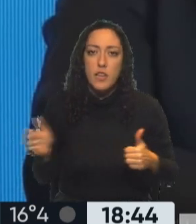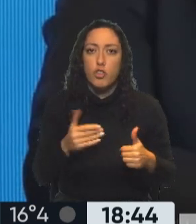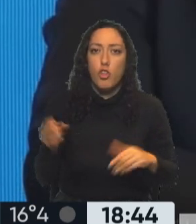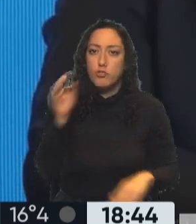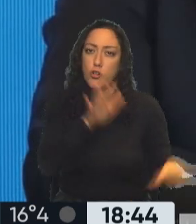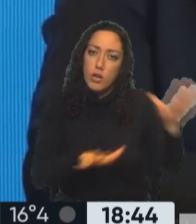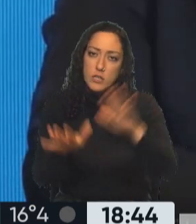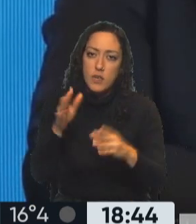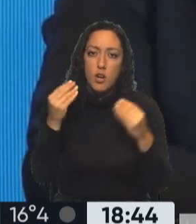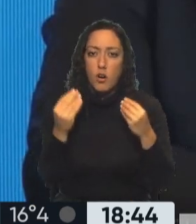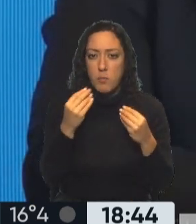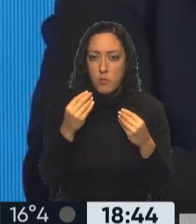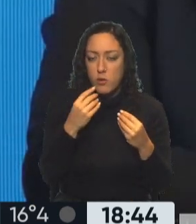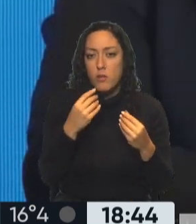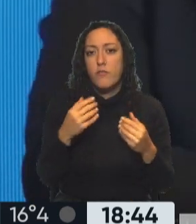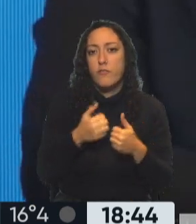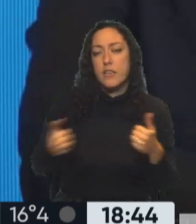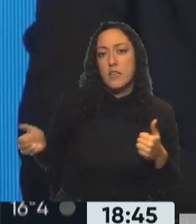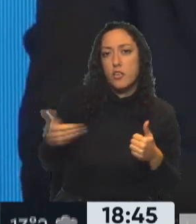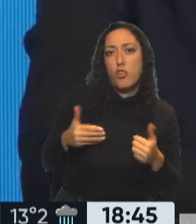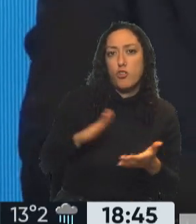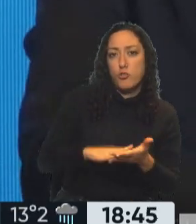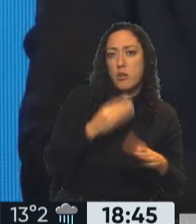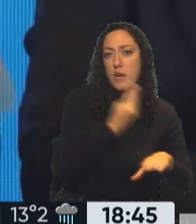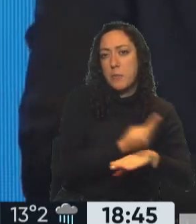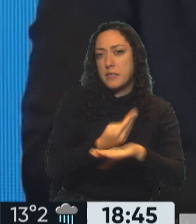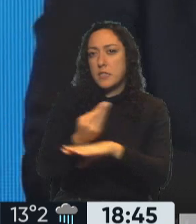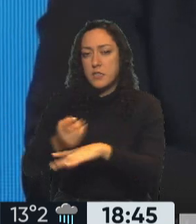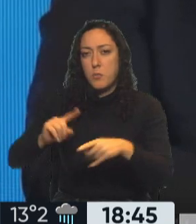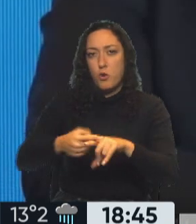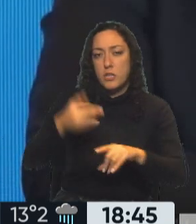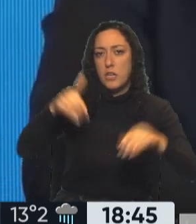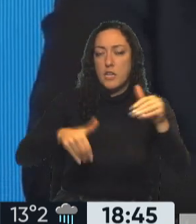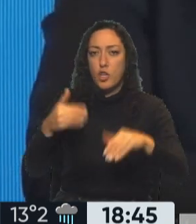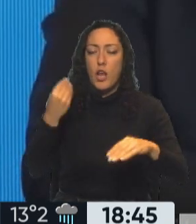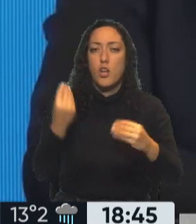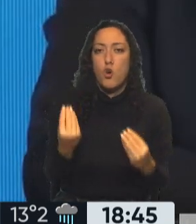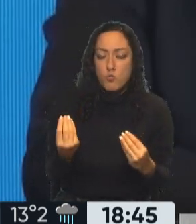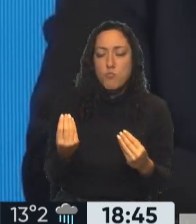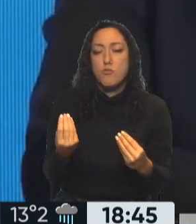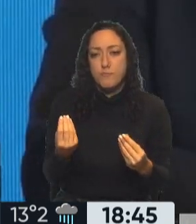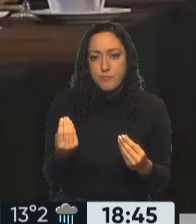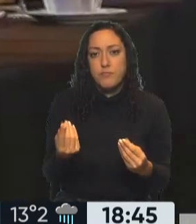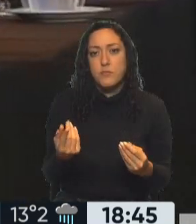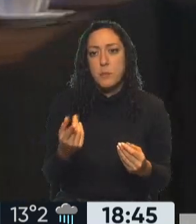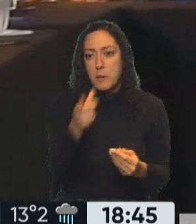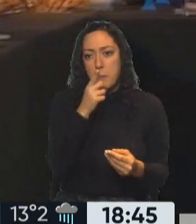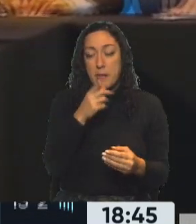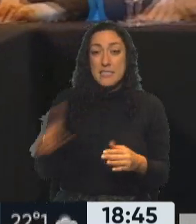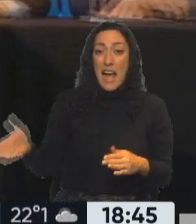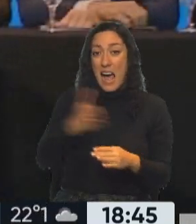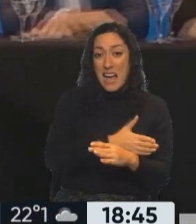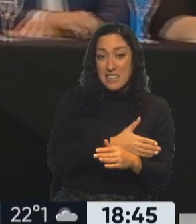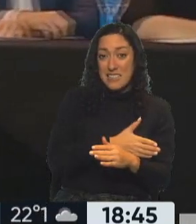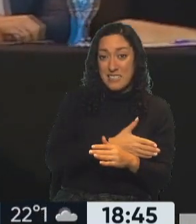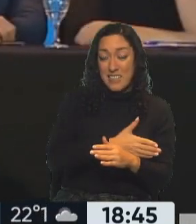la nueva realidad del frente de todos en términos de representación política electoral pero me parece que previamente con